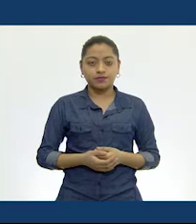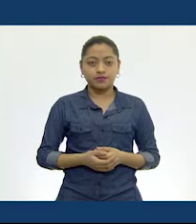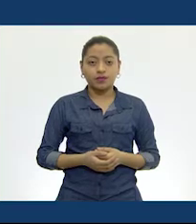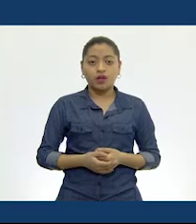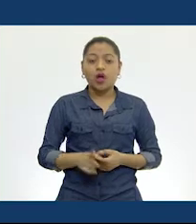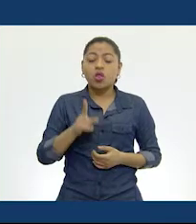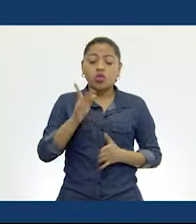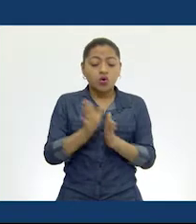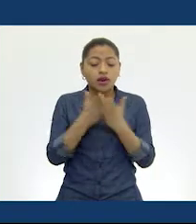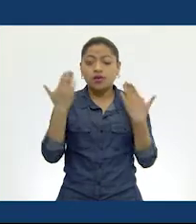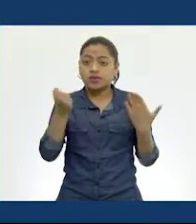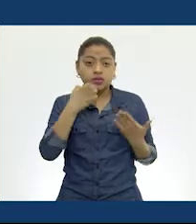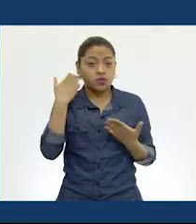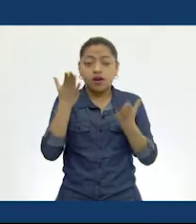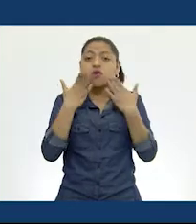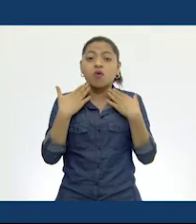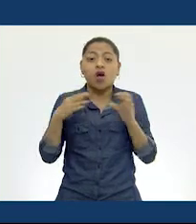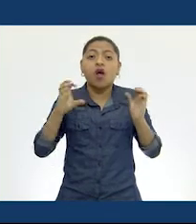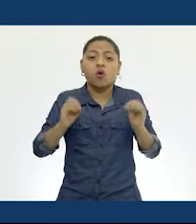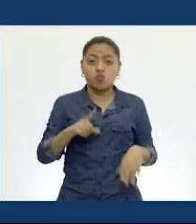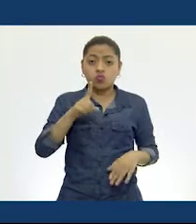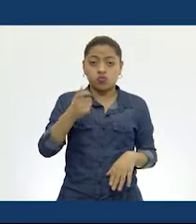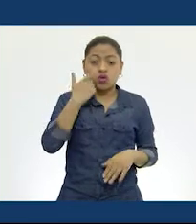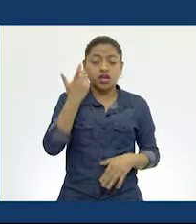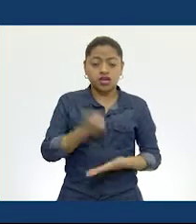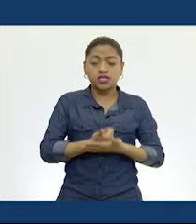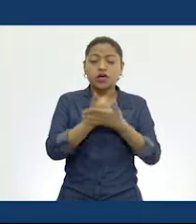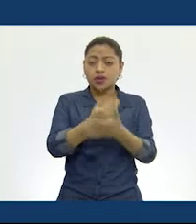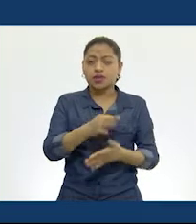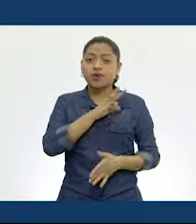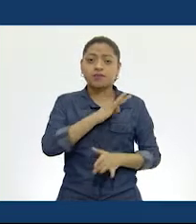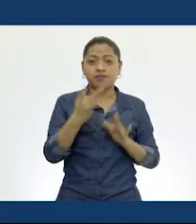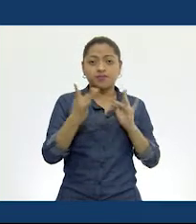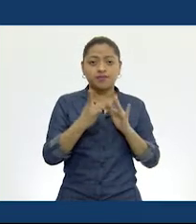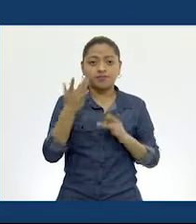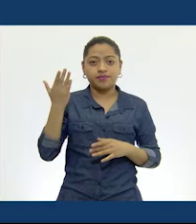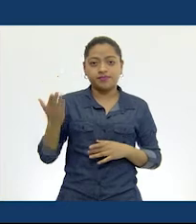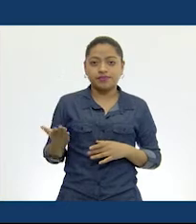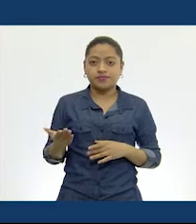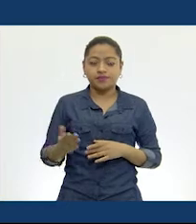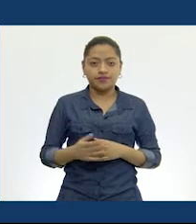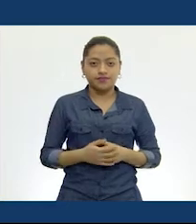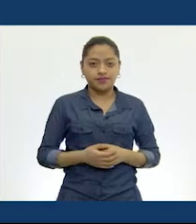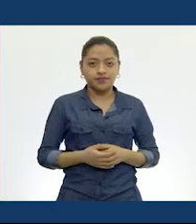Si no tienes el libro de texto o necesitas ayuda para responder las preguntas, contáctanos.